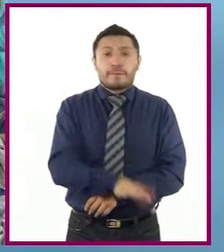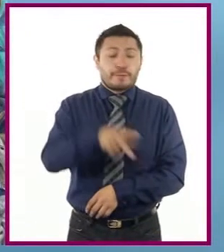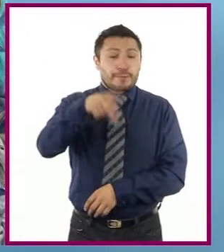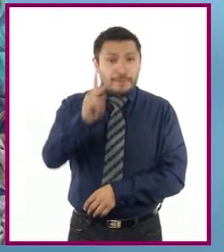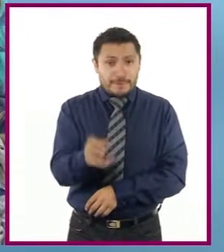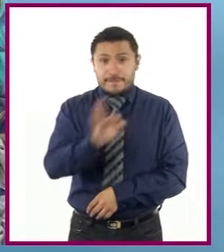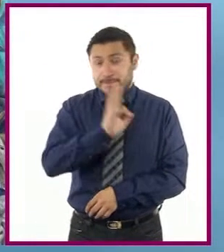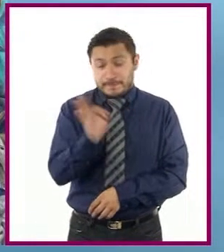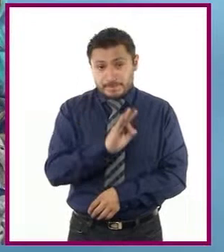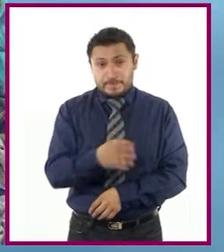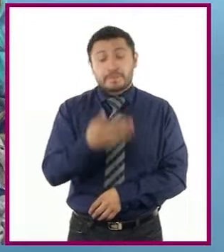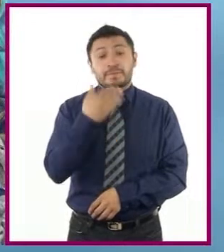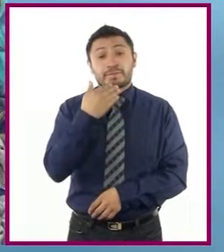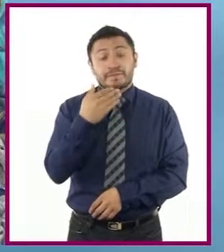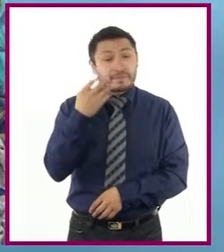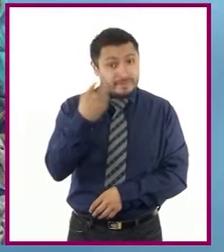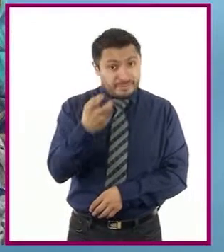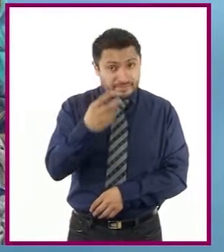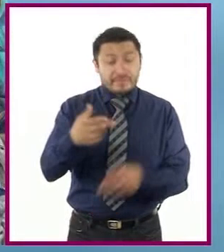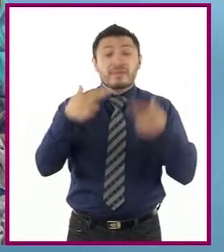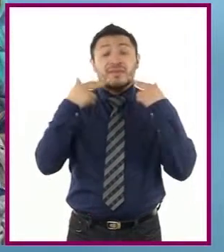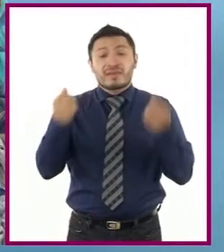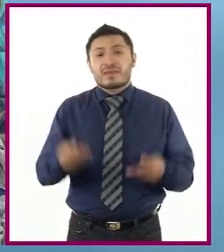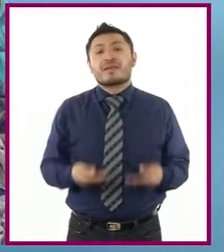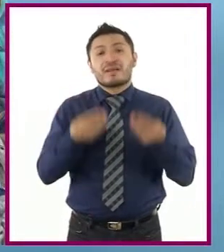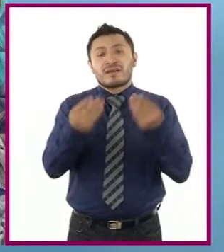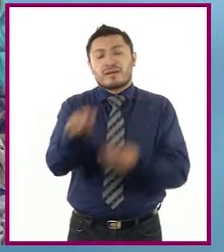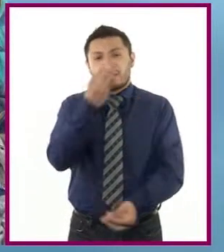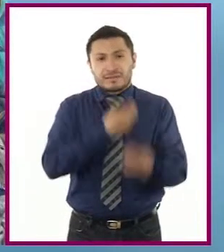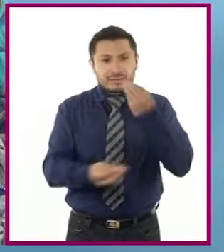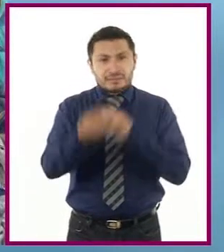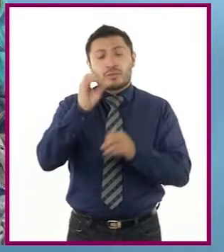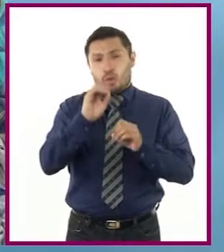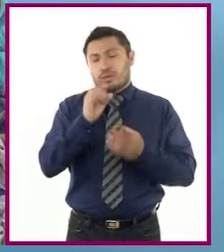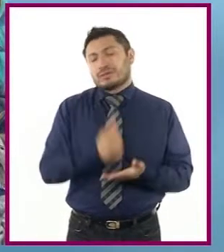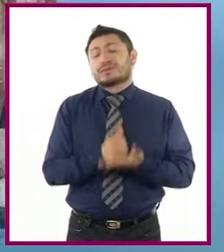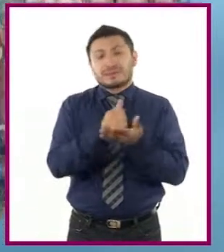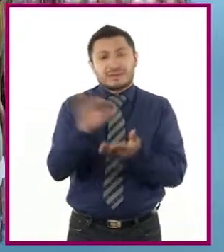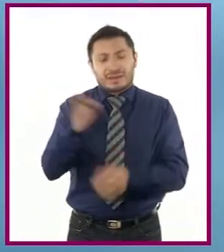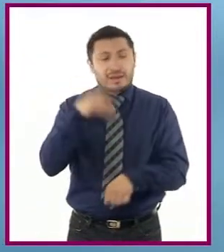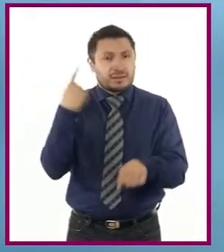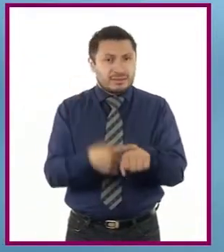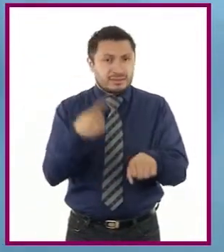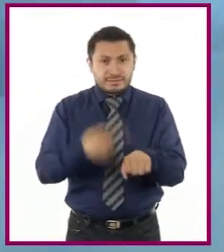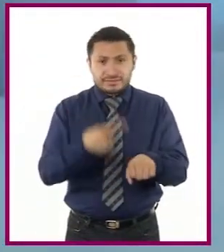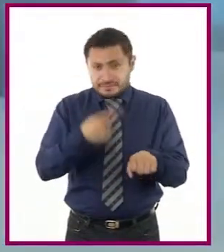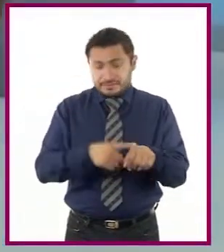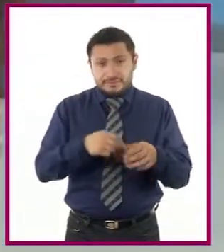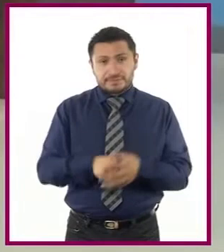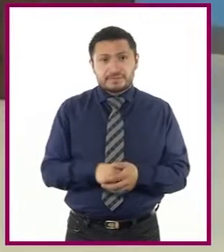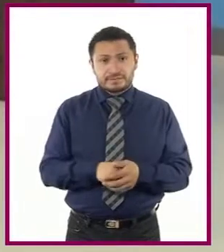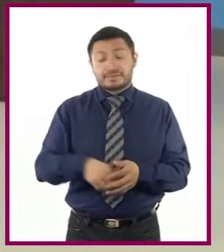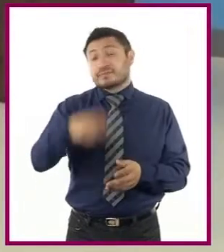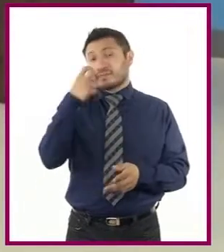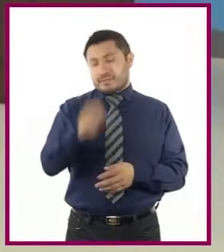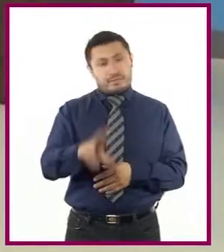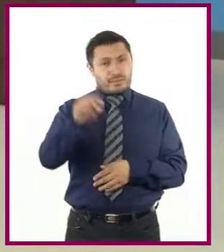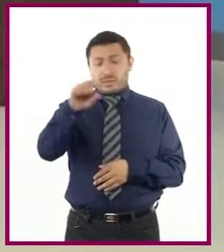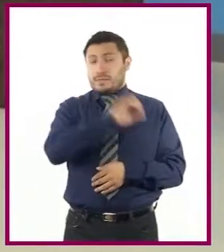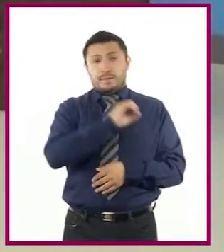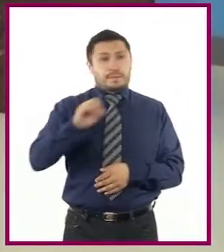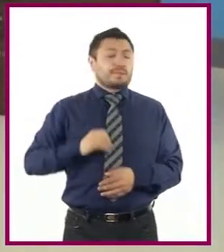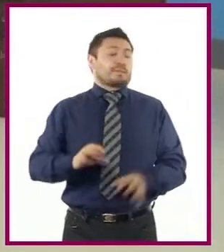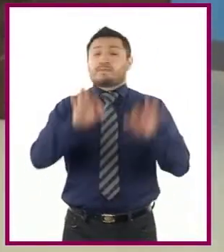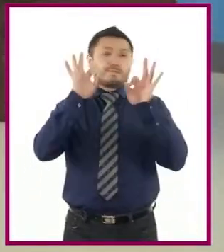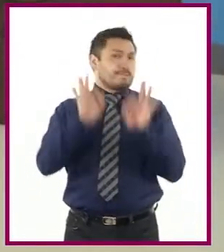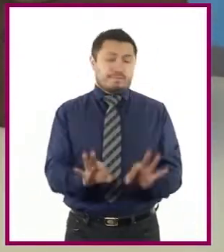se daba el caso, la hacienda les proporcionaría sustento o los ayudaría en caso de enfermedad. Esta no era una obligación